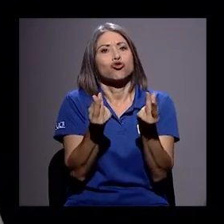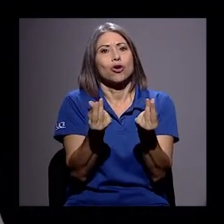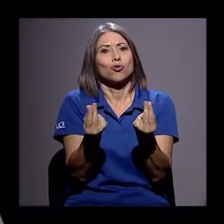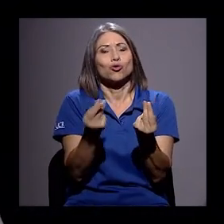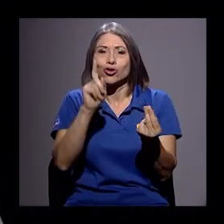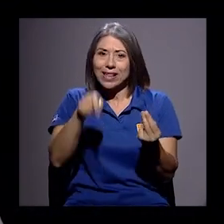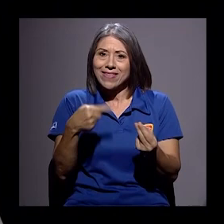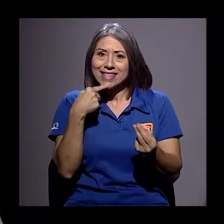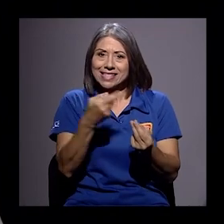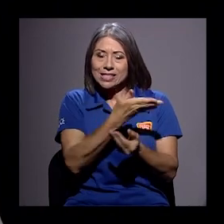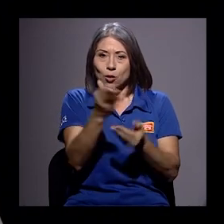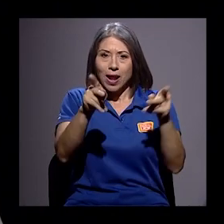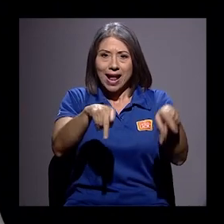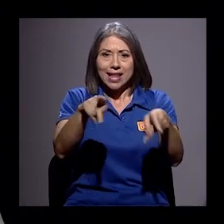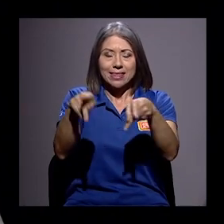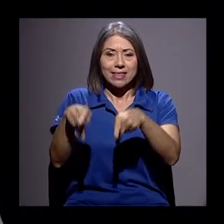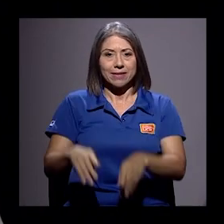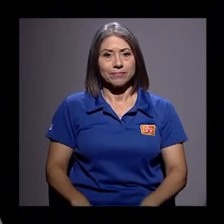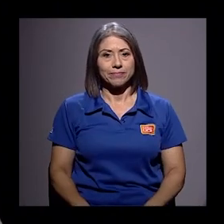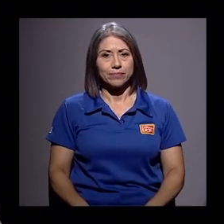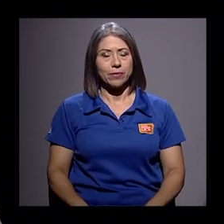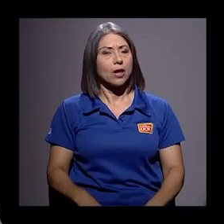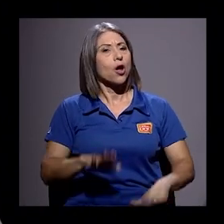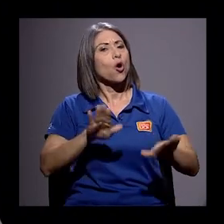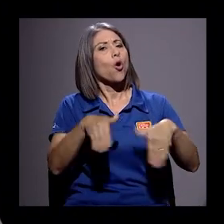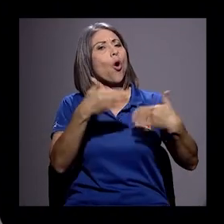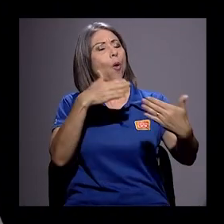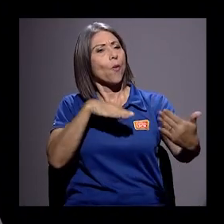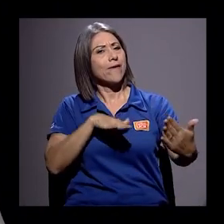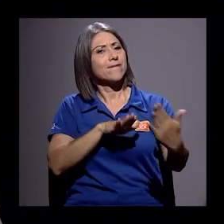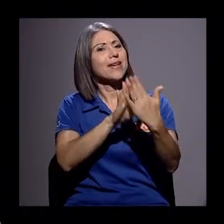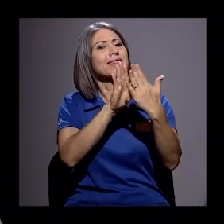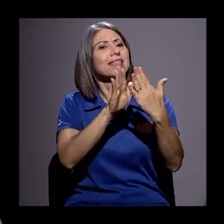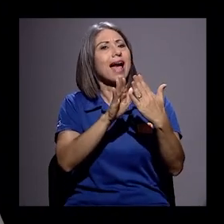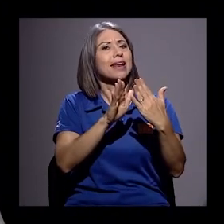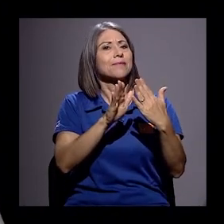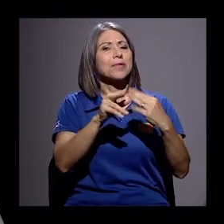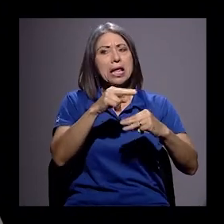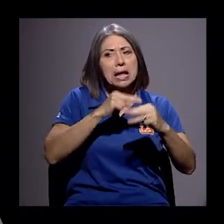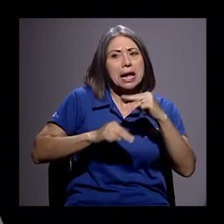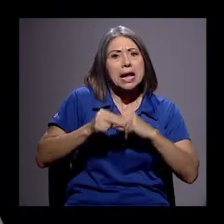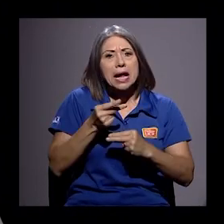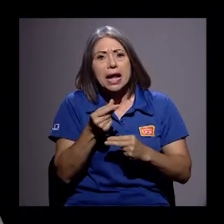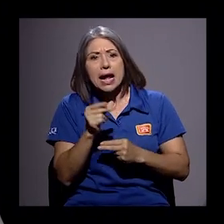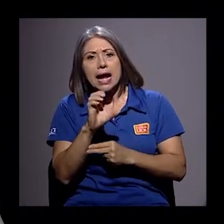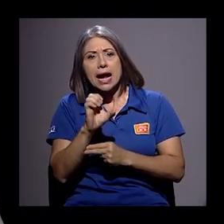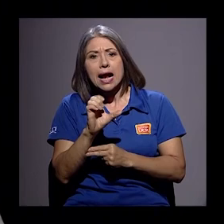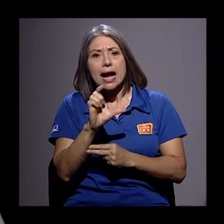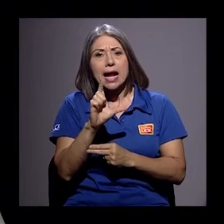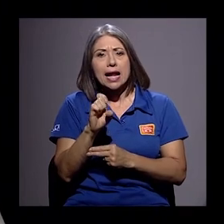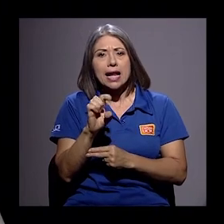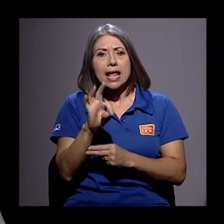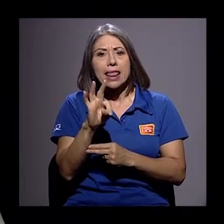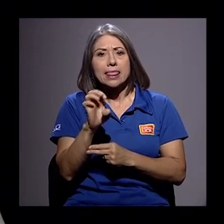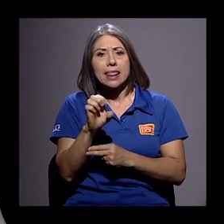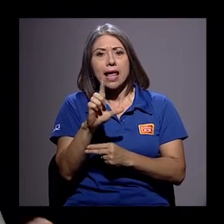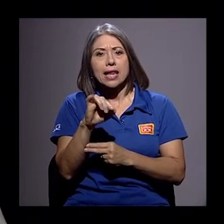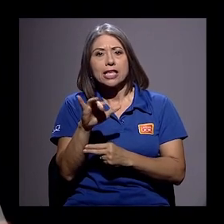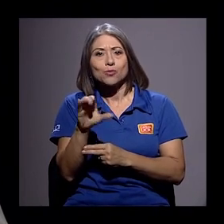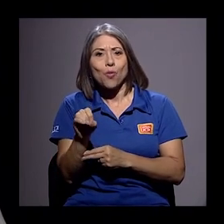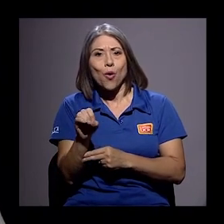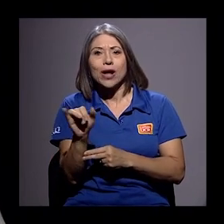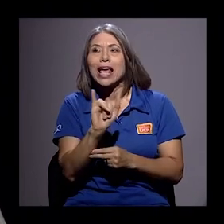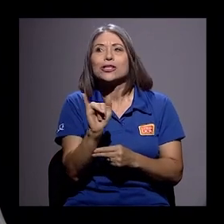gente cómo enfrentar es ese clientelismo que es más casi como un tome de